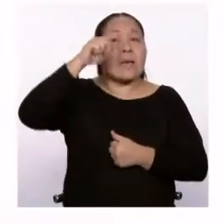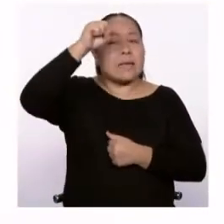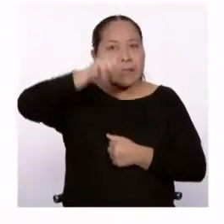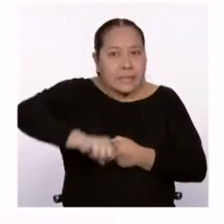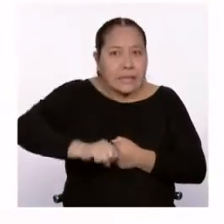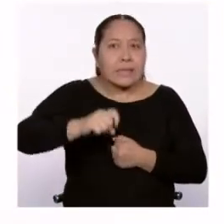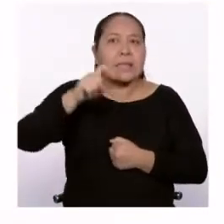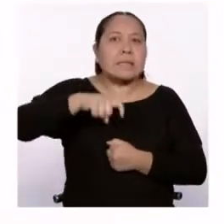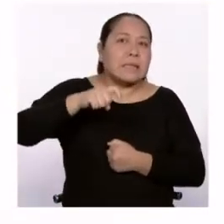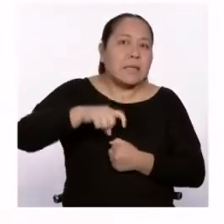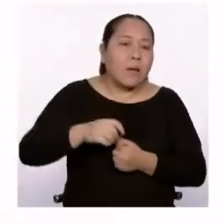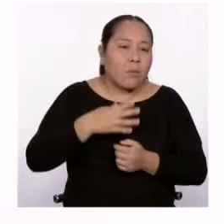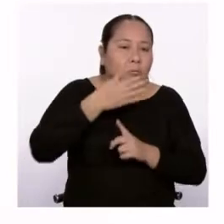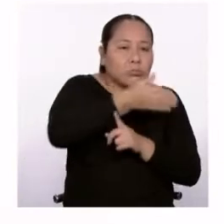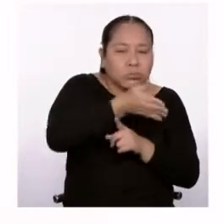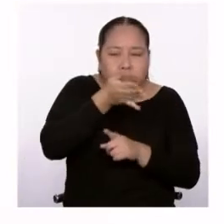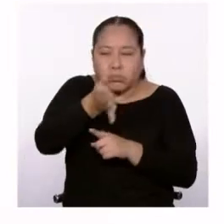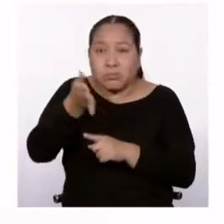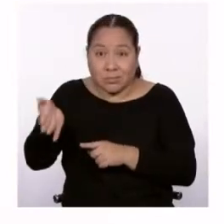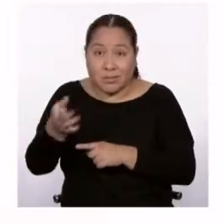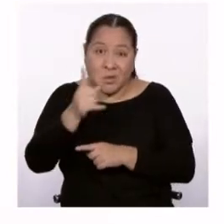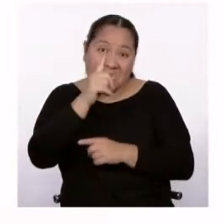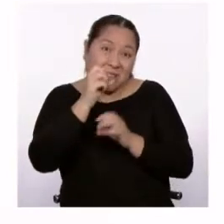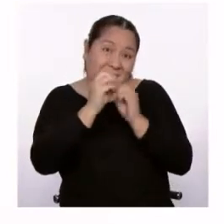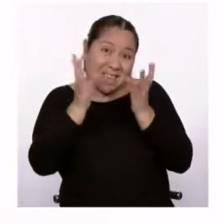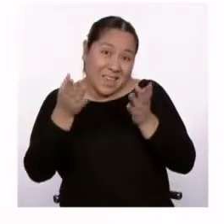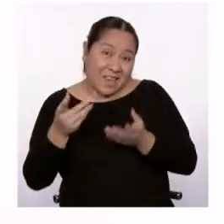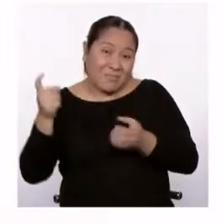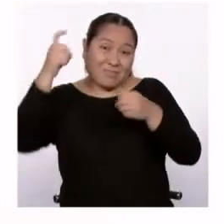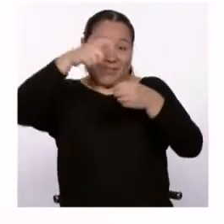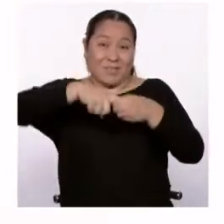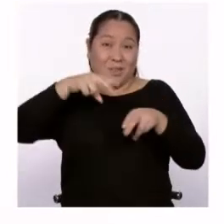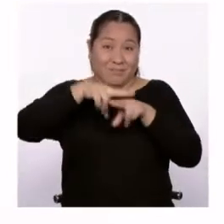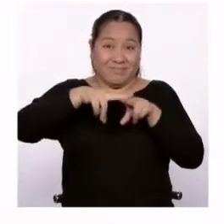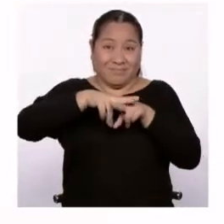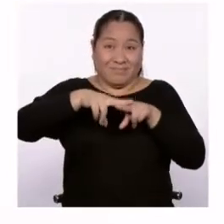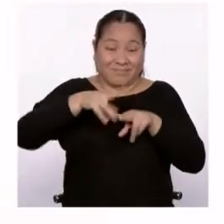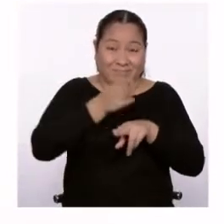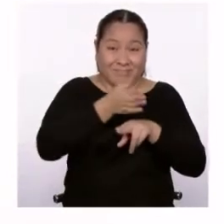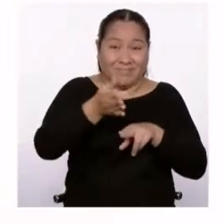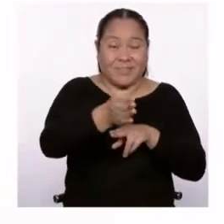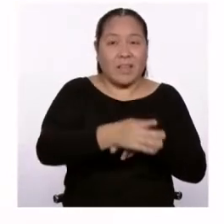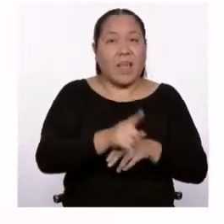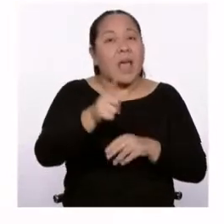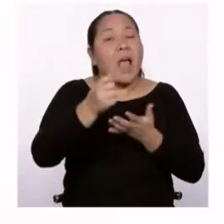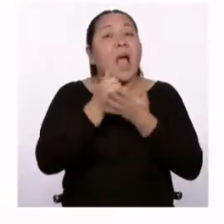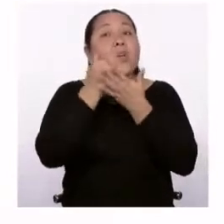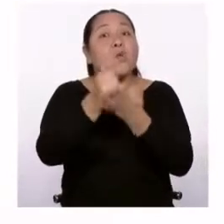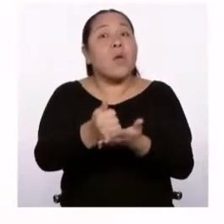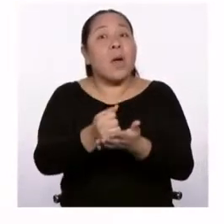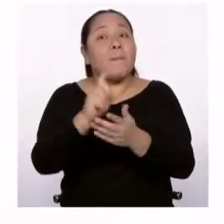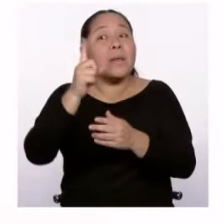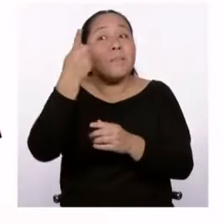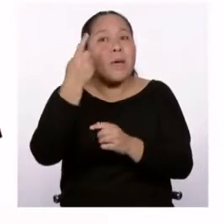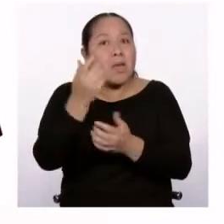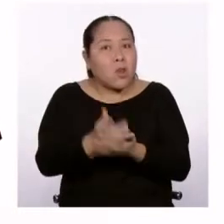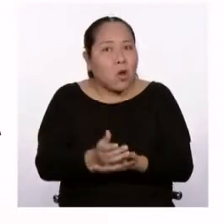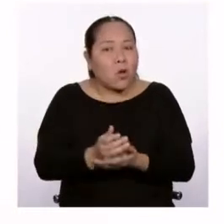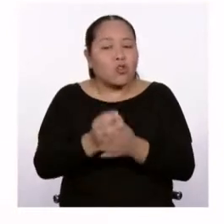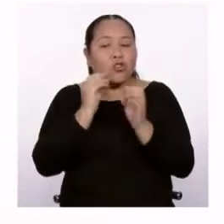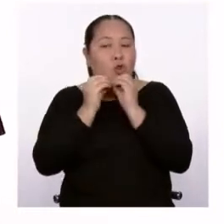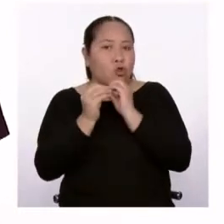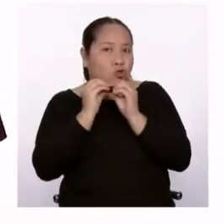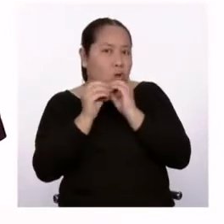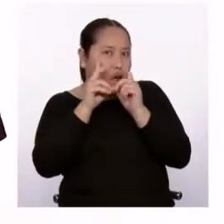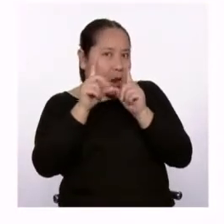a través de ellas un día. Les va a ayudar mucho si antes de hacer este afiche resuelven las preguntas que dejamos